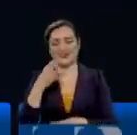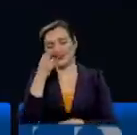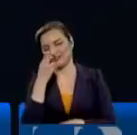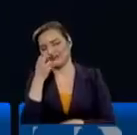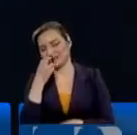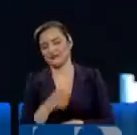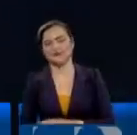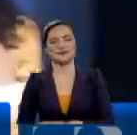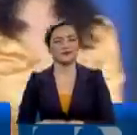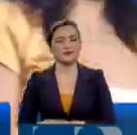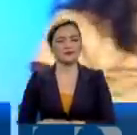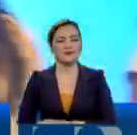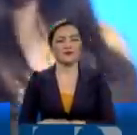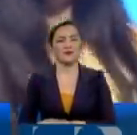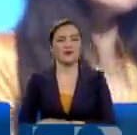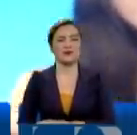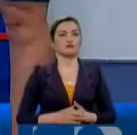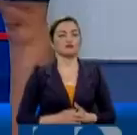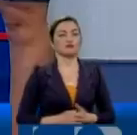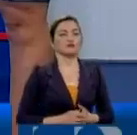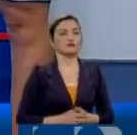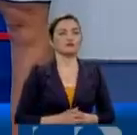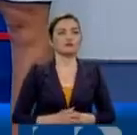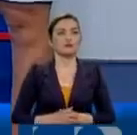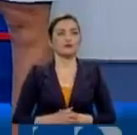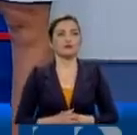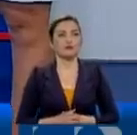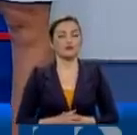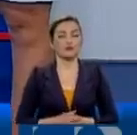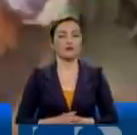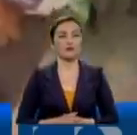sus expectativas. Helen Quiñones, 24.